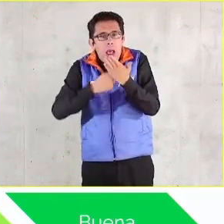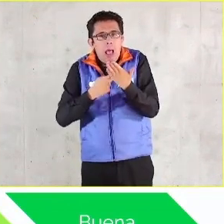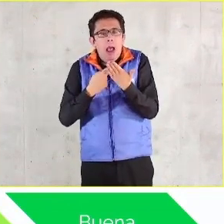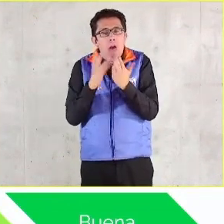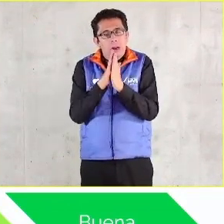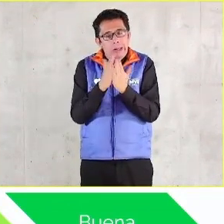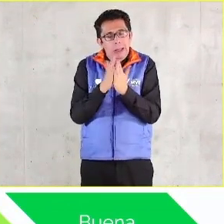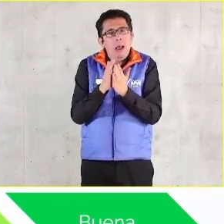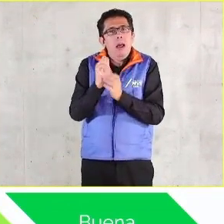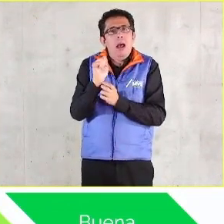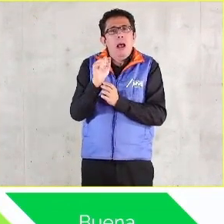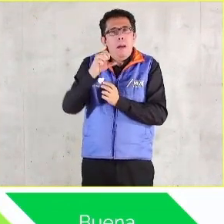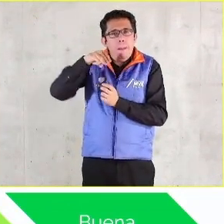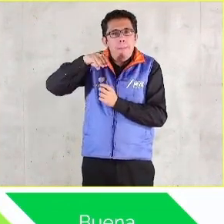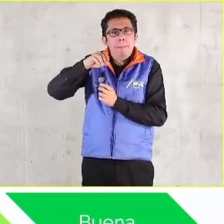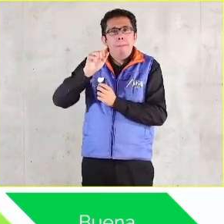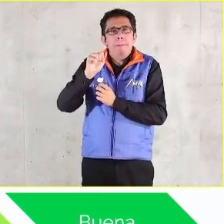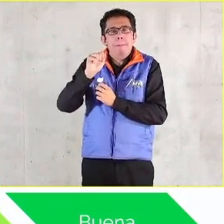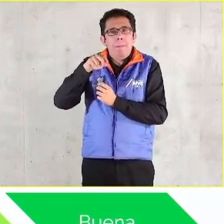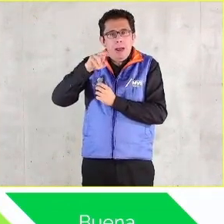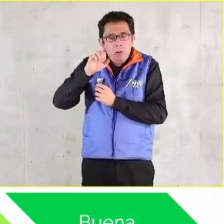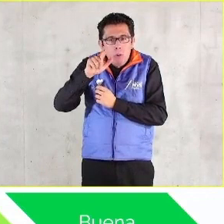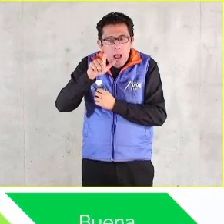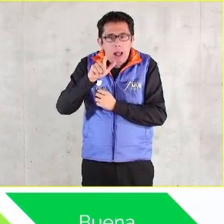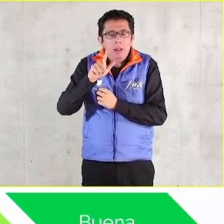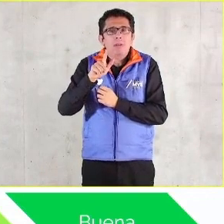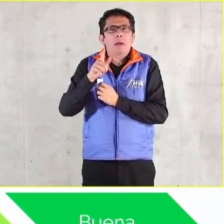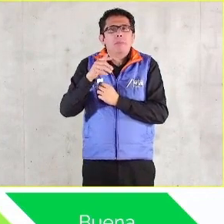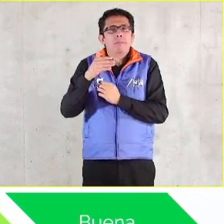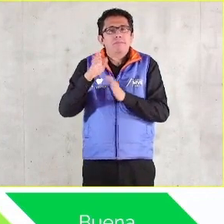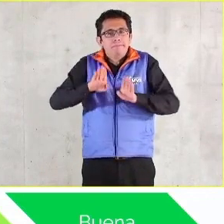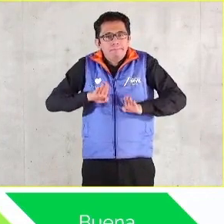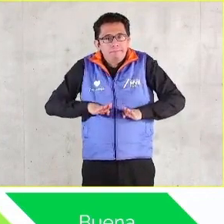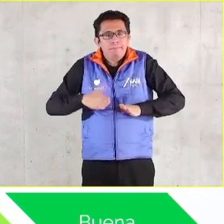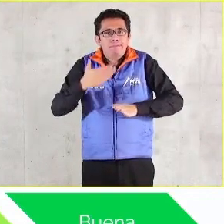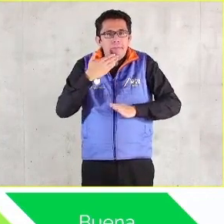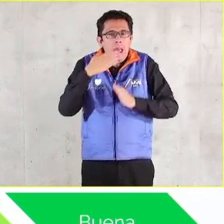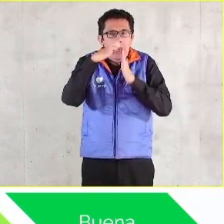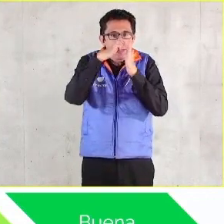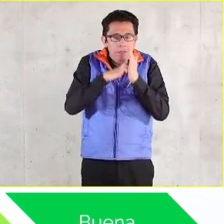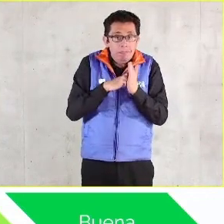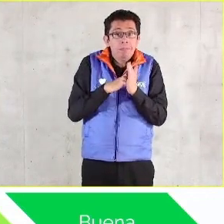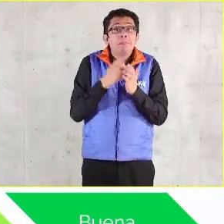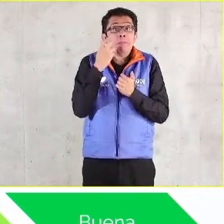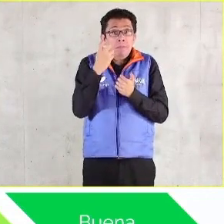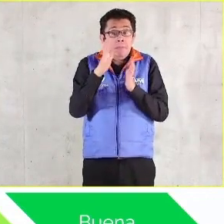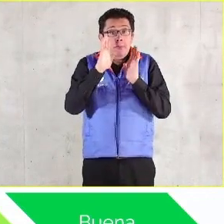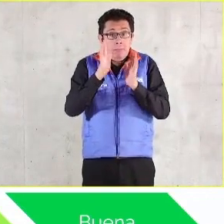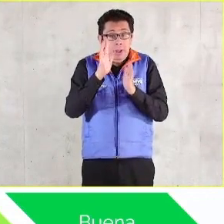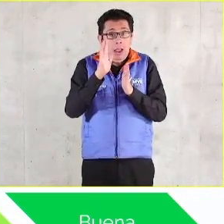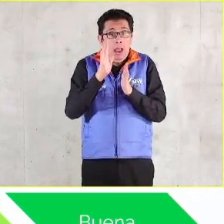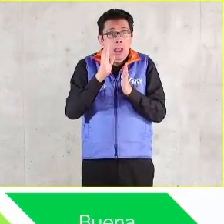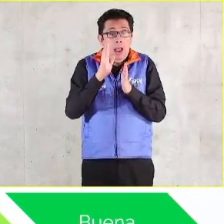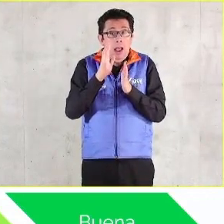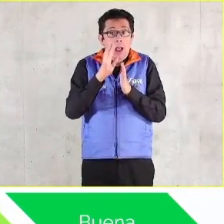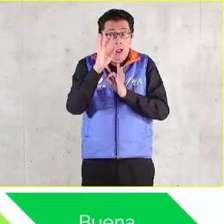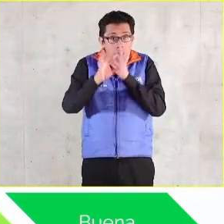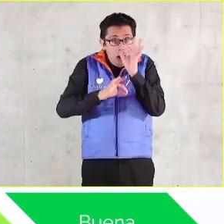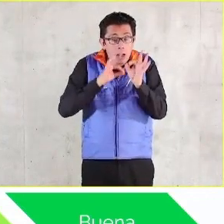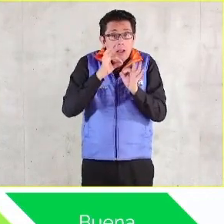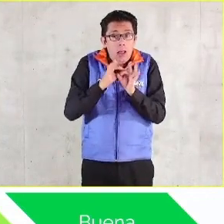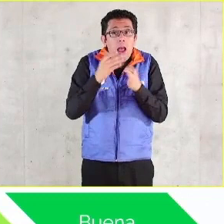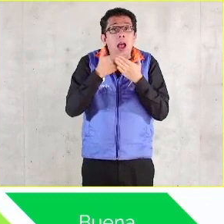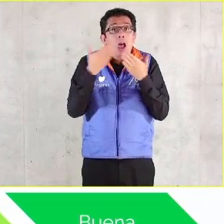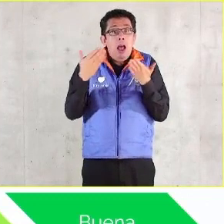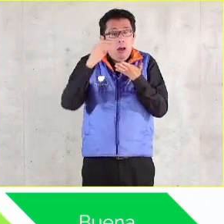manual de ética, ¿sí? Después hay empresas que dicen, bueno, ya tenemos nuestro manual de ética, ahora vamos a registrar, vamos a determinar quiénes